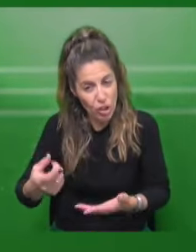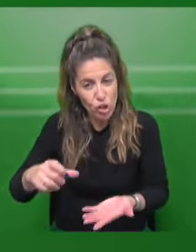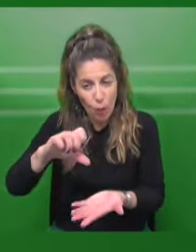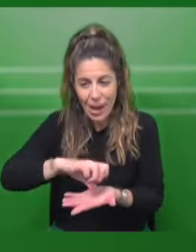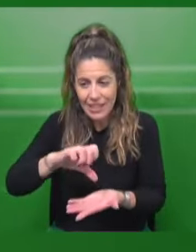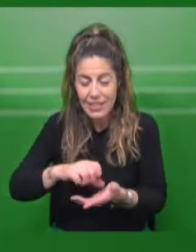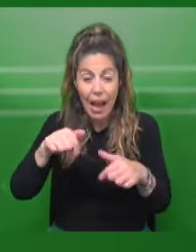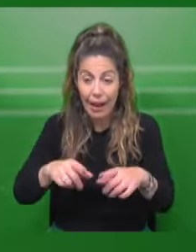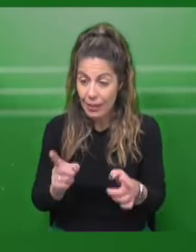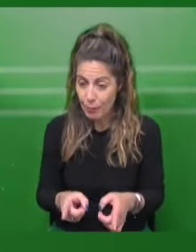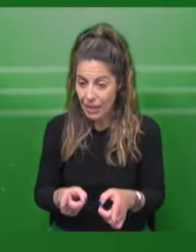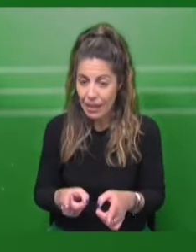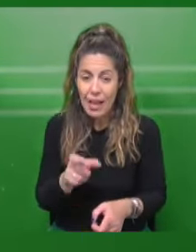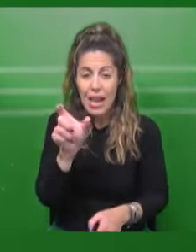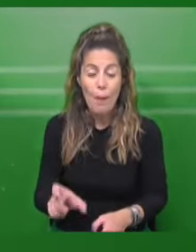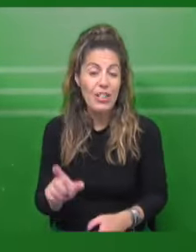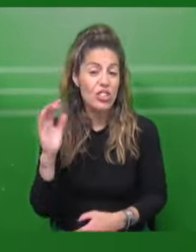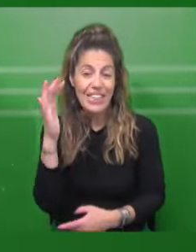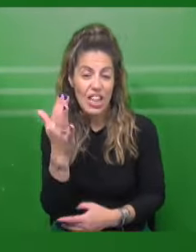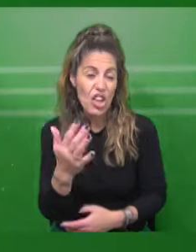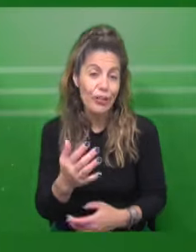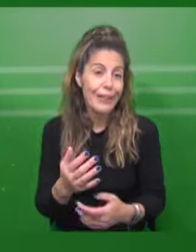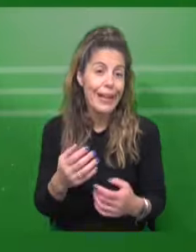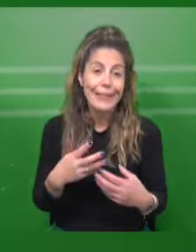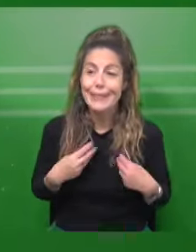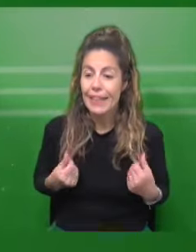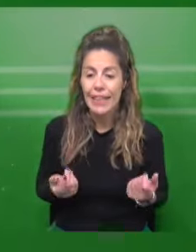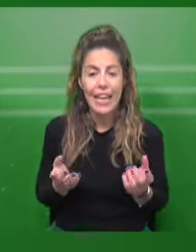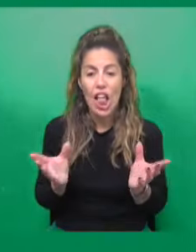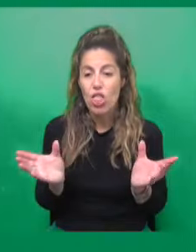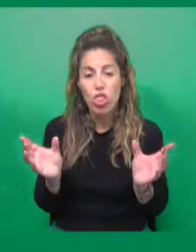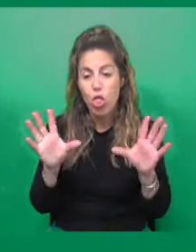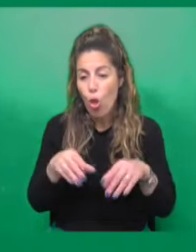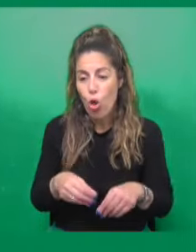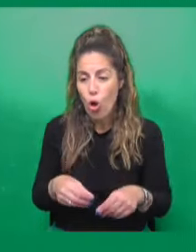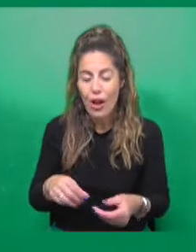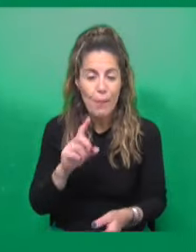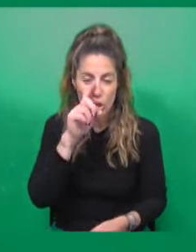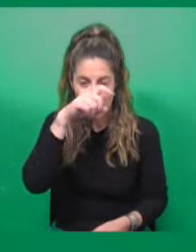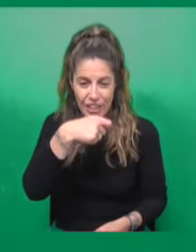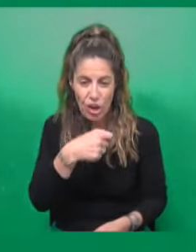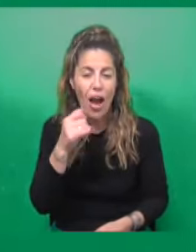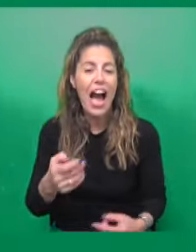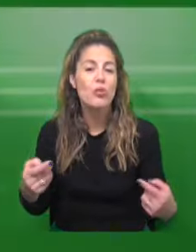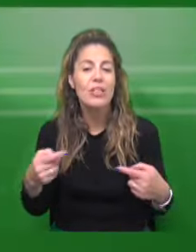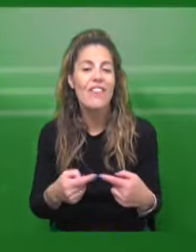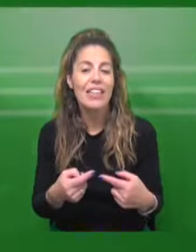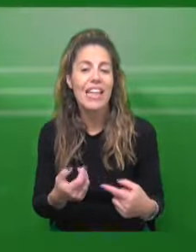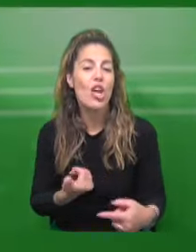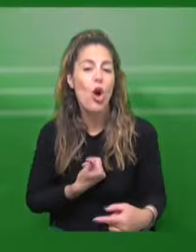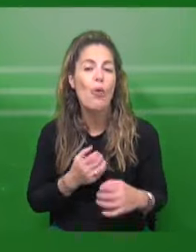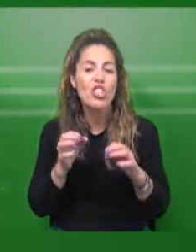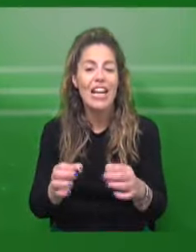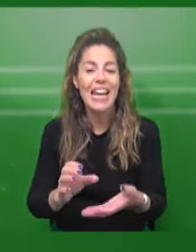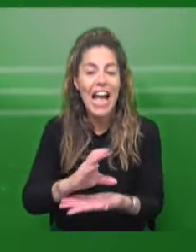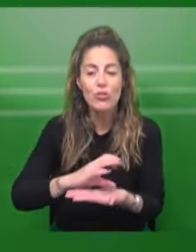ocurre aquí eh este la gente del interior siente que está todo centralizado en Montevideo O sea hay un debate sobre cómo llegarle al ciudadano y ahí